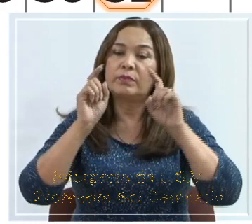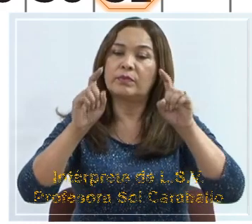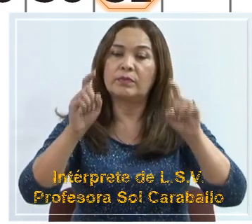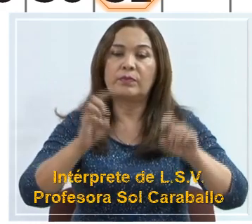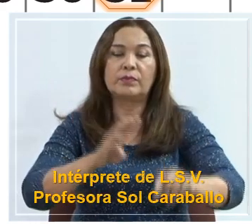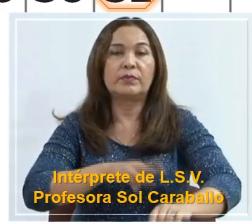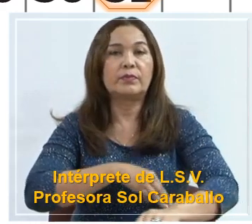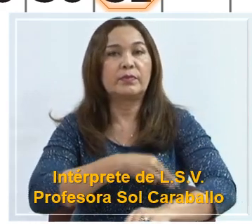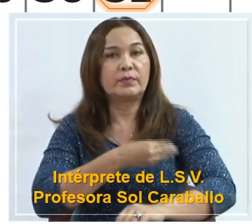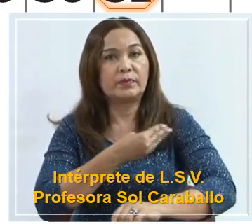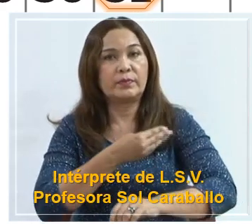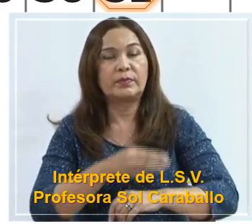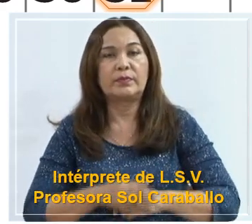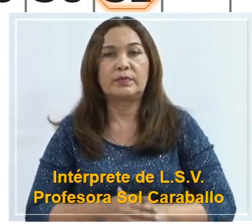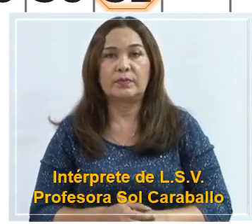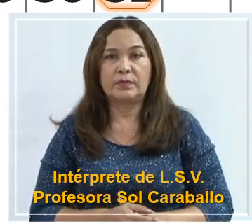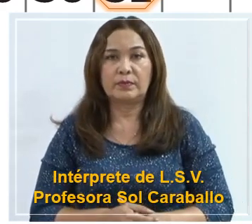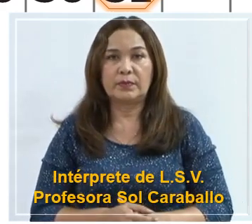pedagógicas